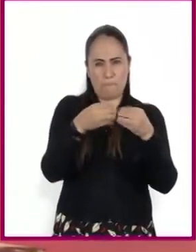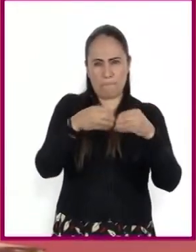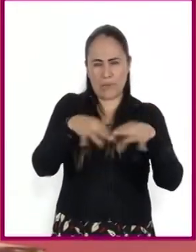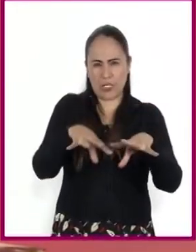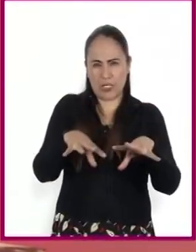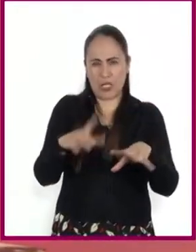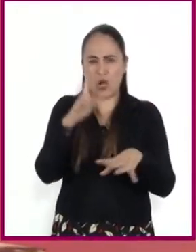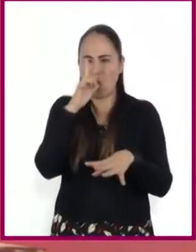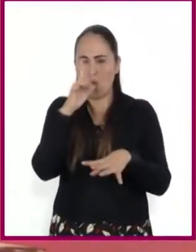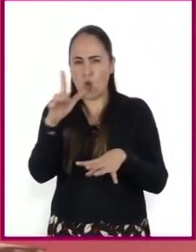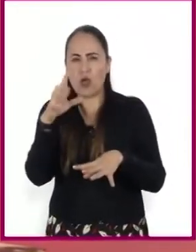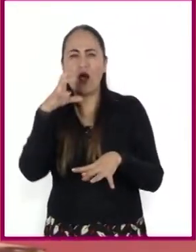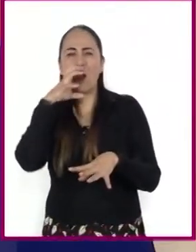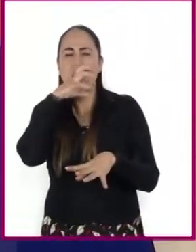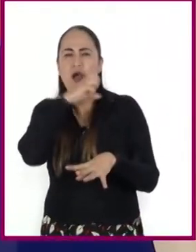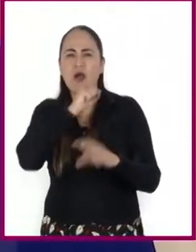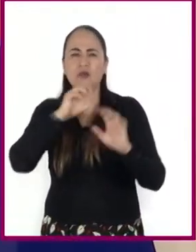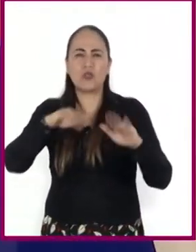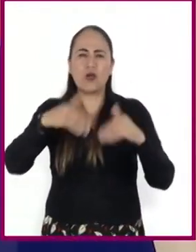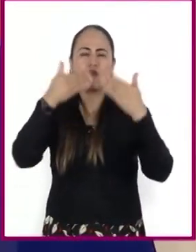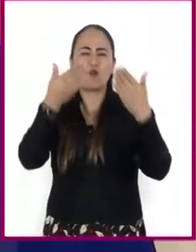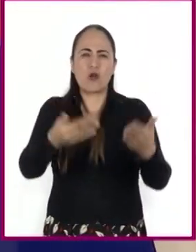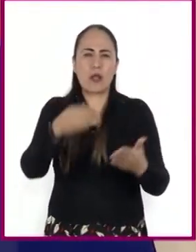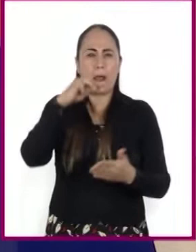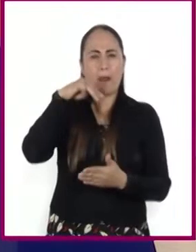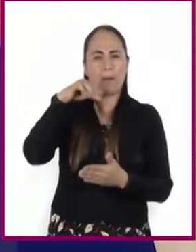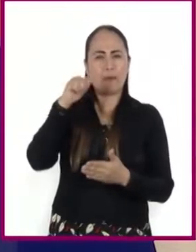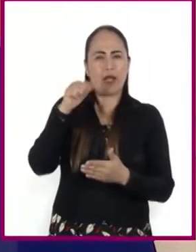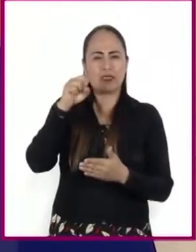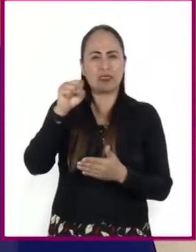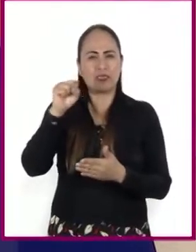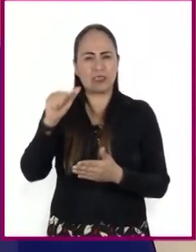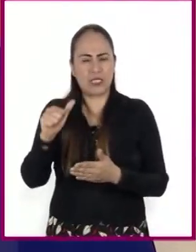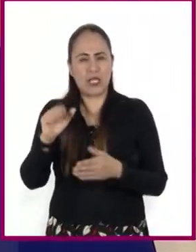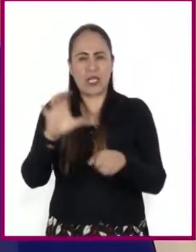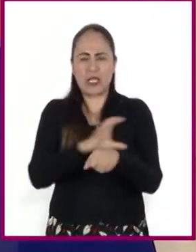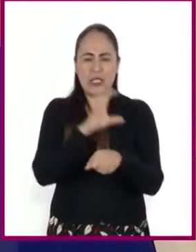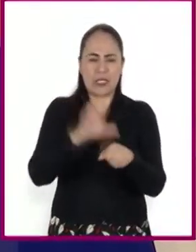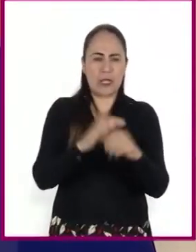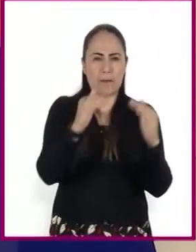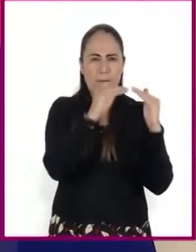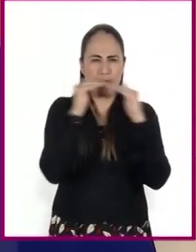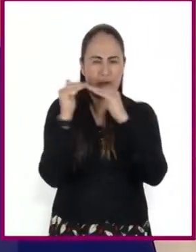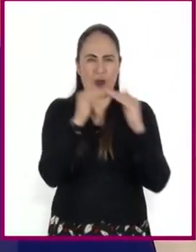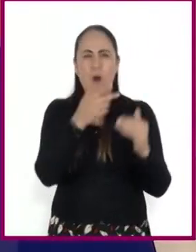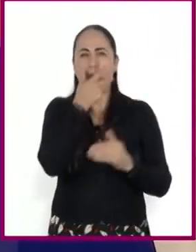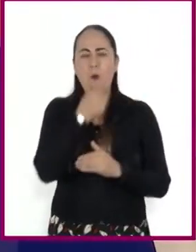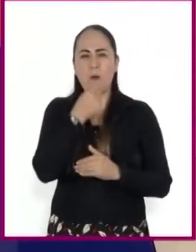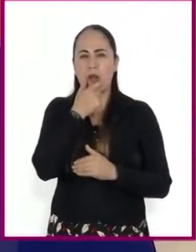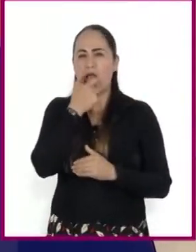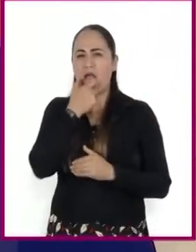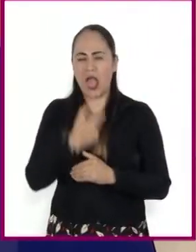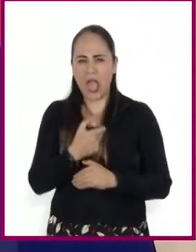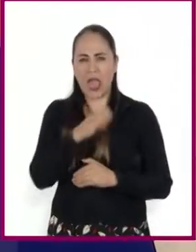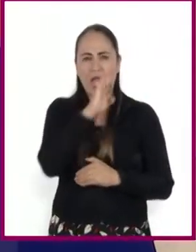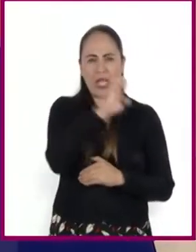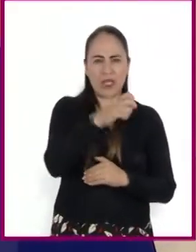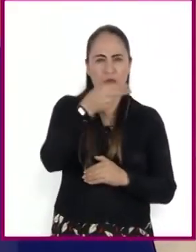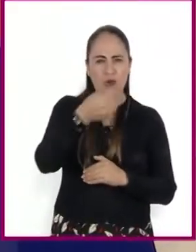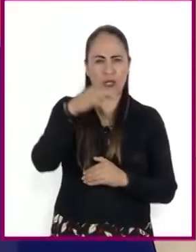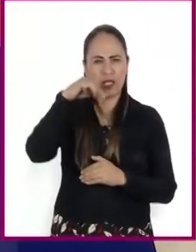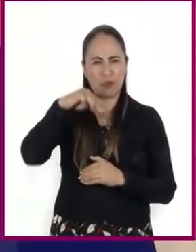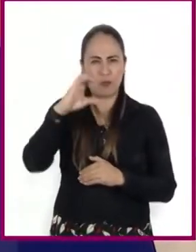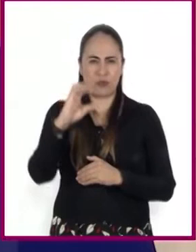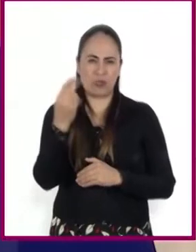y se emite al exterior. Masa y energía son equivalentes de acuerdo con la famosa ecuación de Einstein, E igual a m por c al